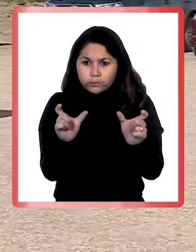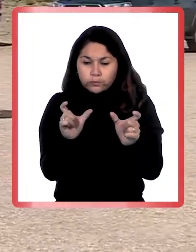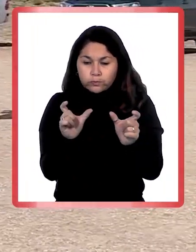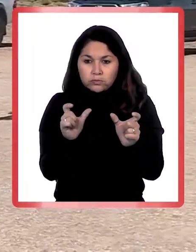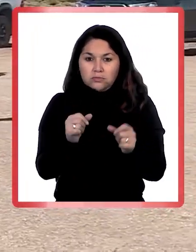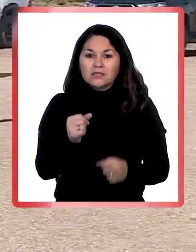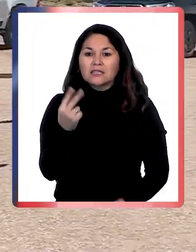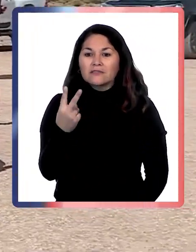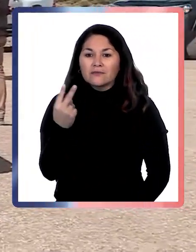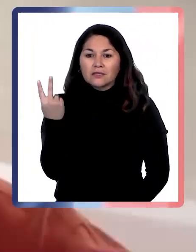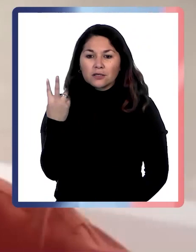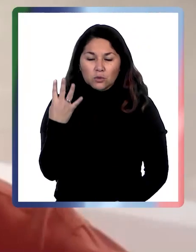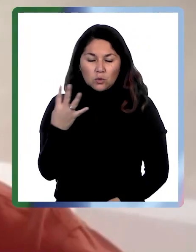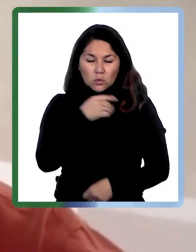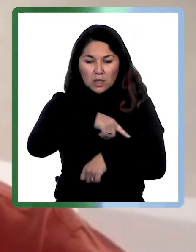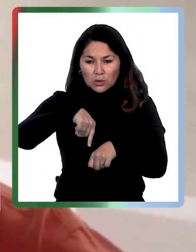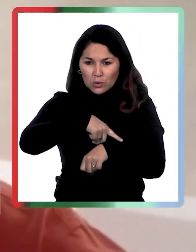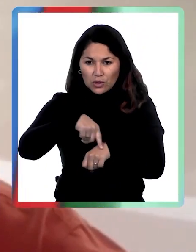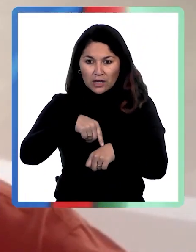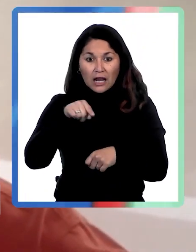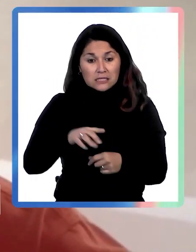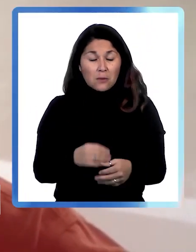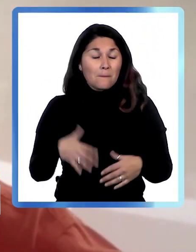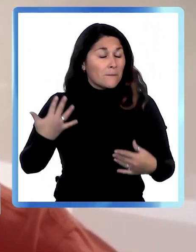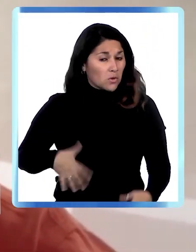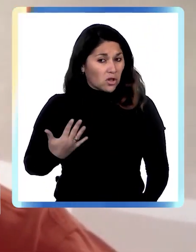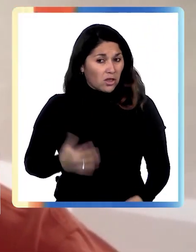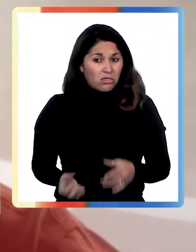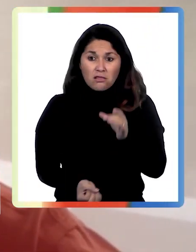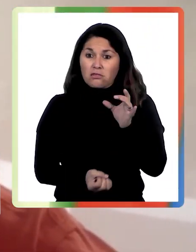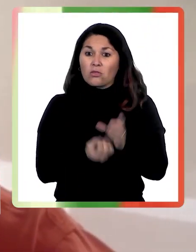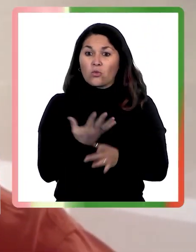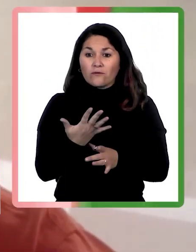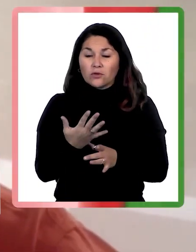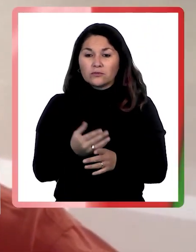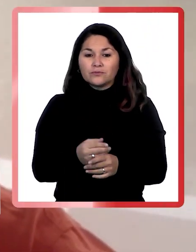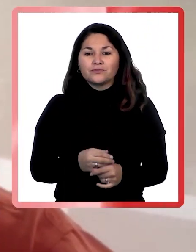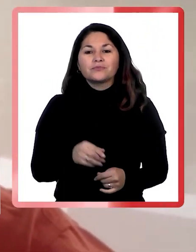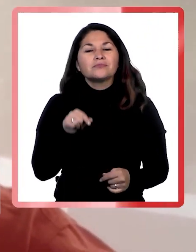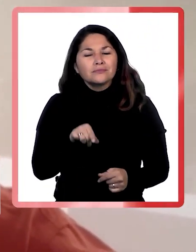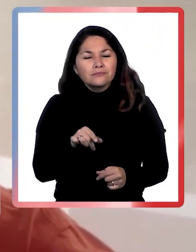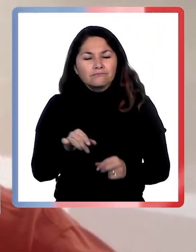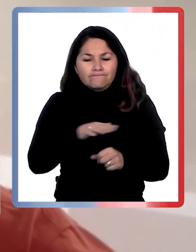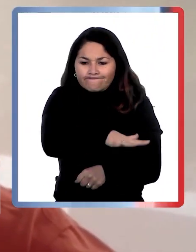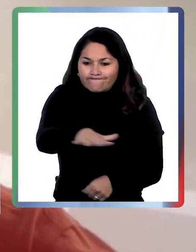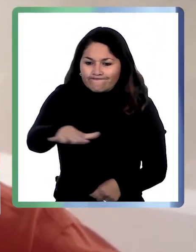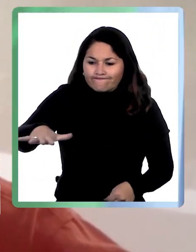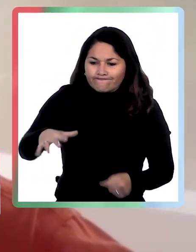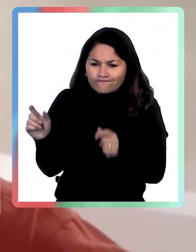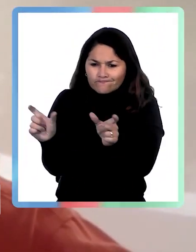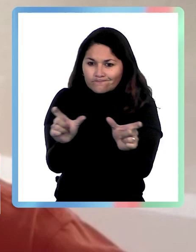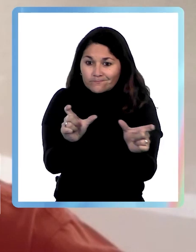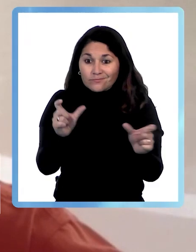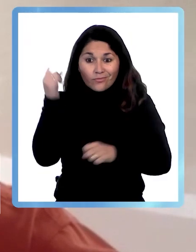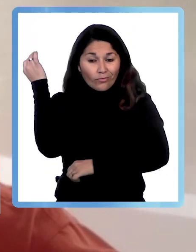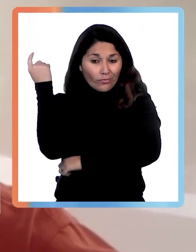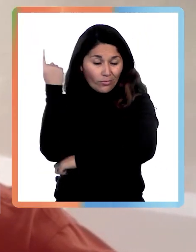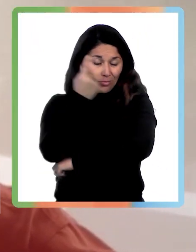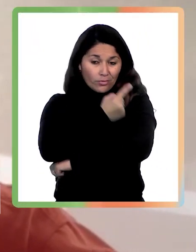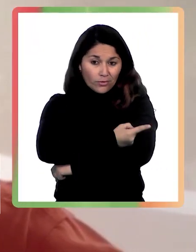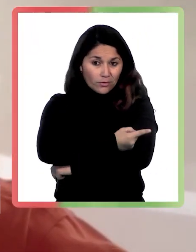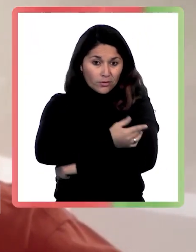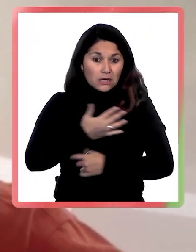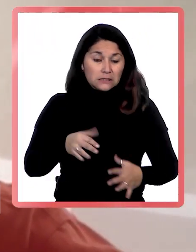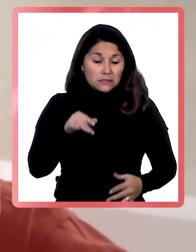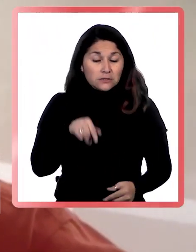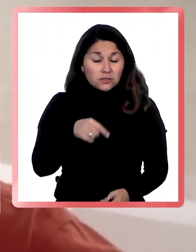24 horas Claro que es importante renovar nuevamente el de excepción constitucional para la macrozona Norte especialmente para nuestra